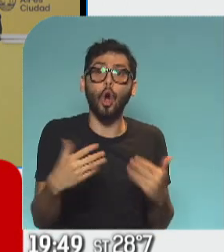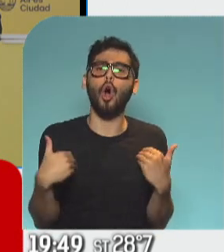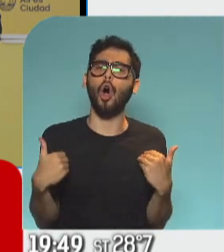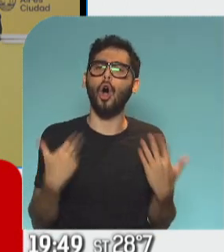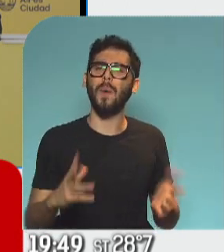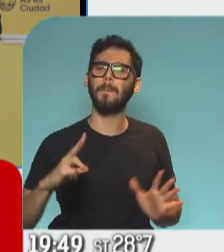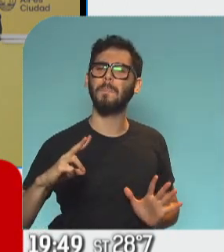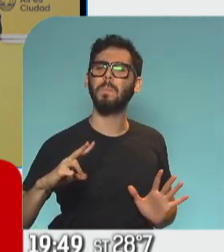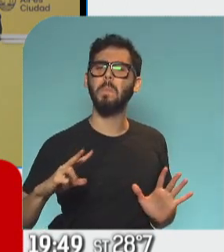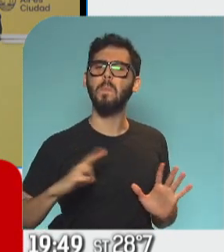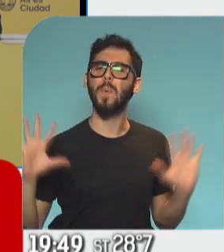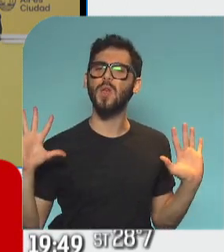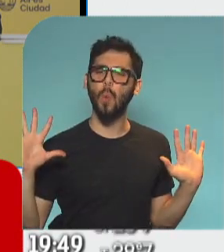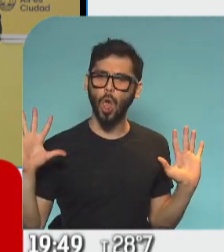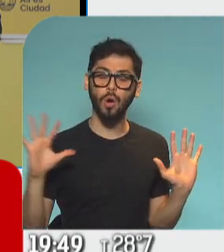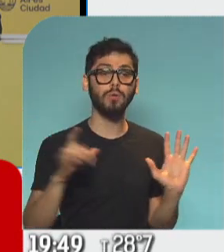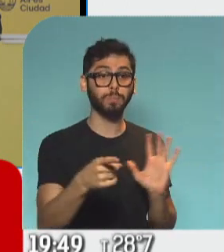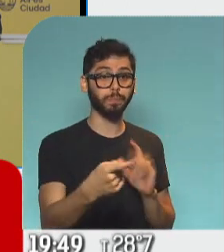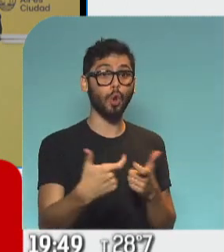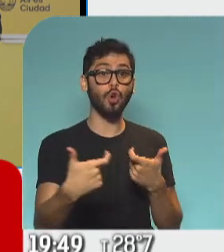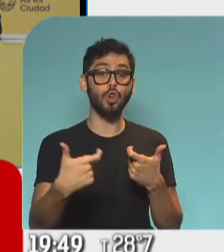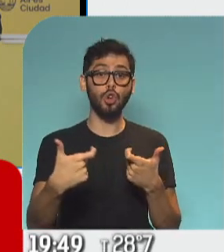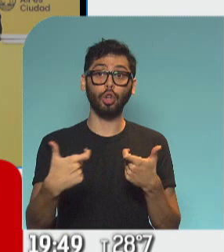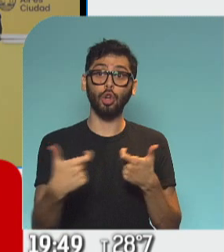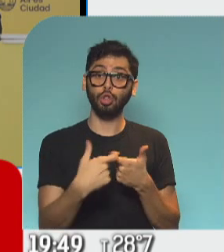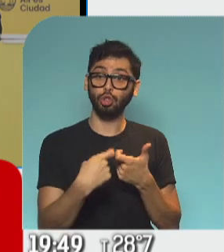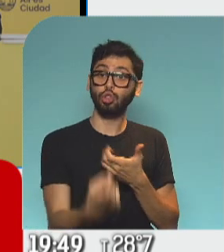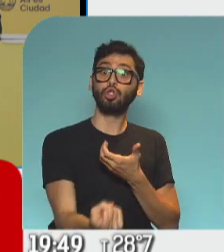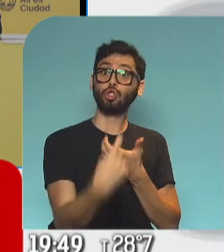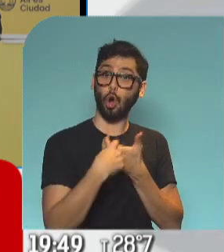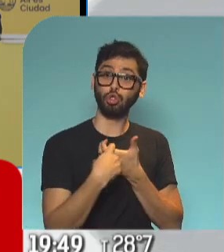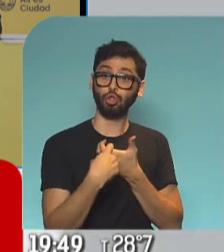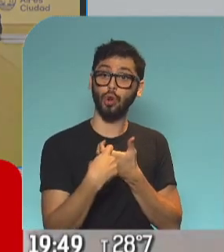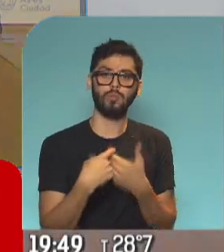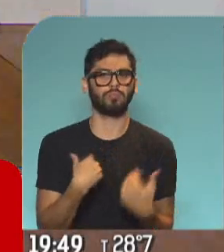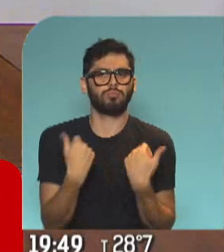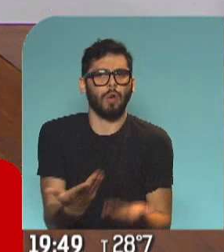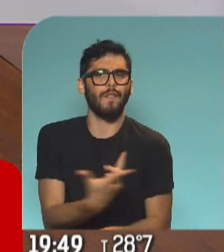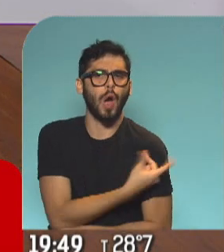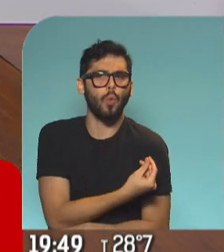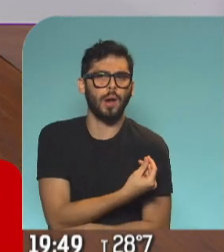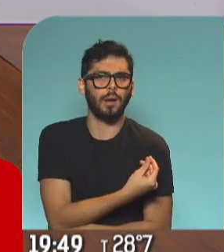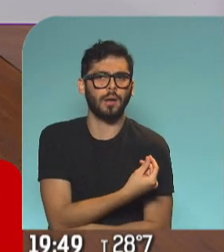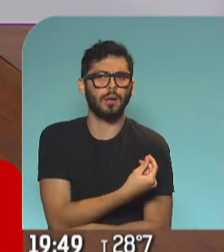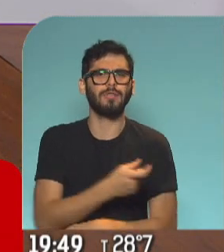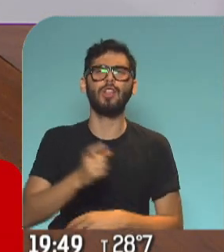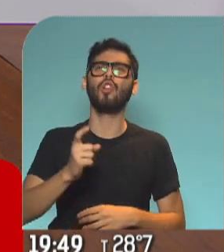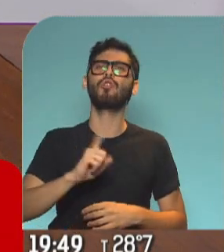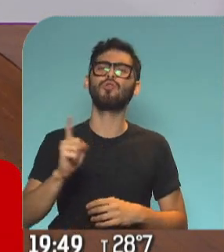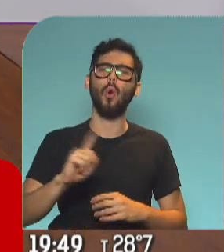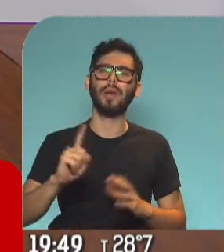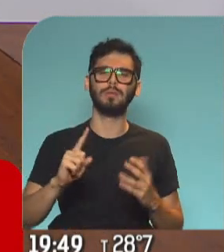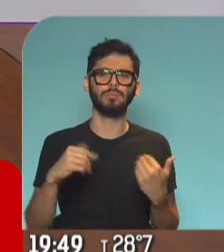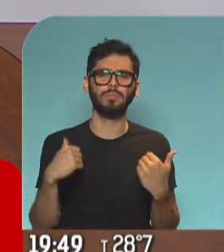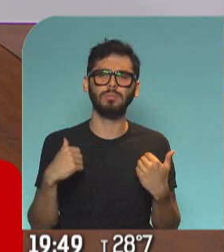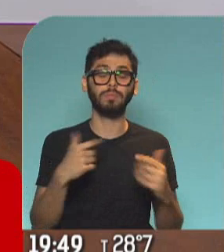exclusivamente, es con condición esencial ser socio o afiliado de estas obras sociales. Es decir, no es que ofrecen o articulan